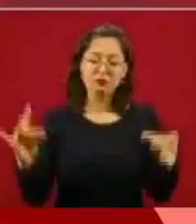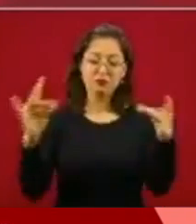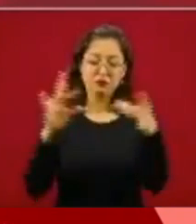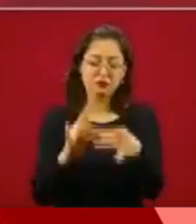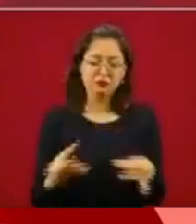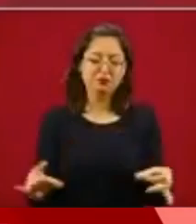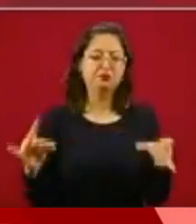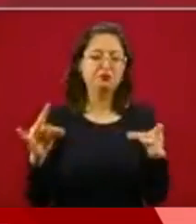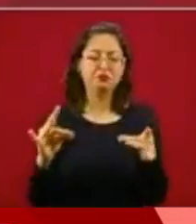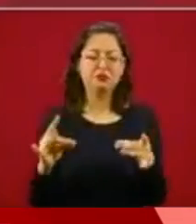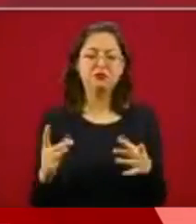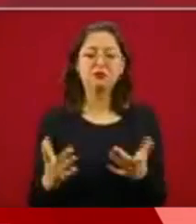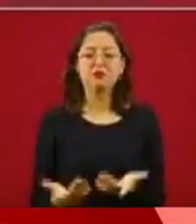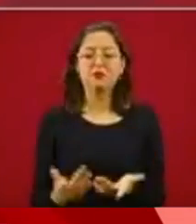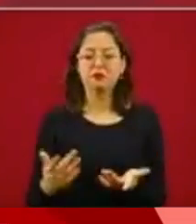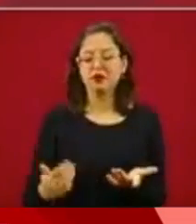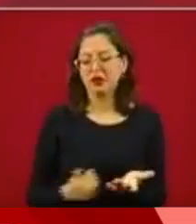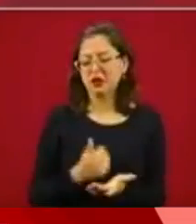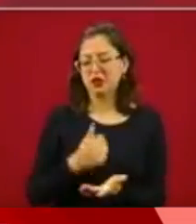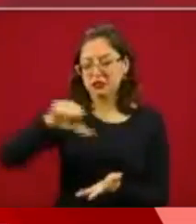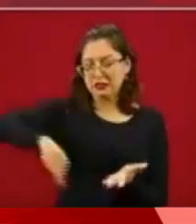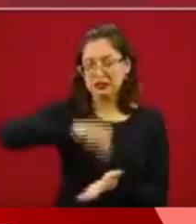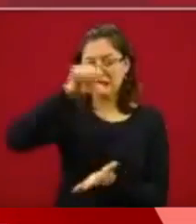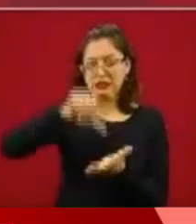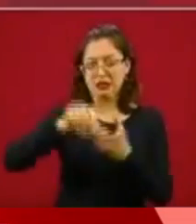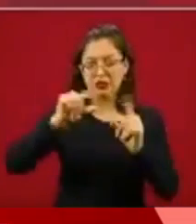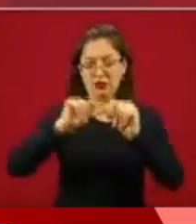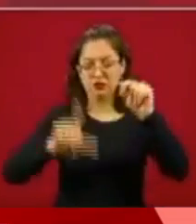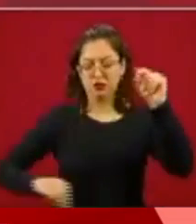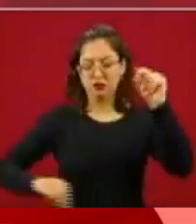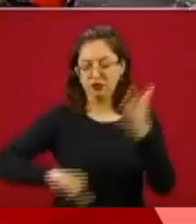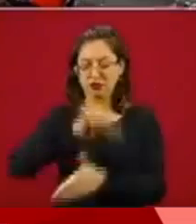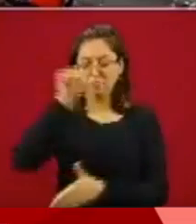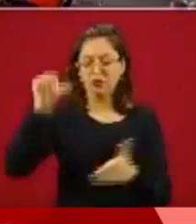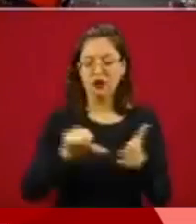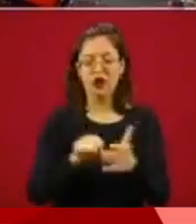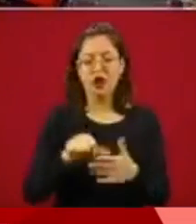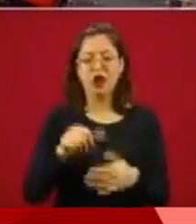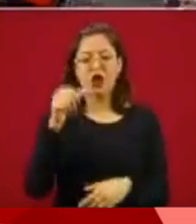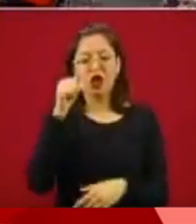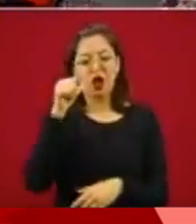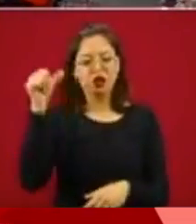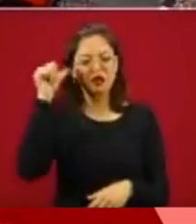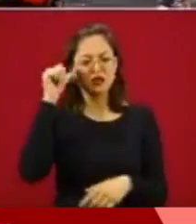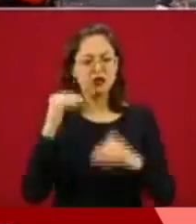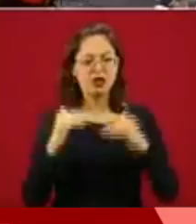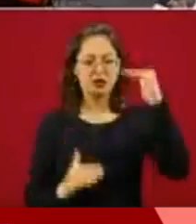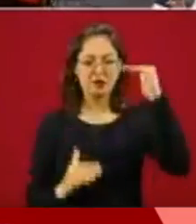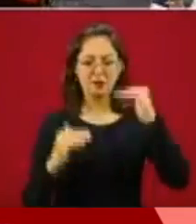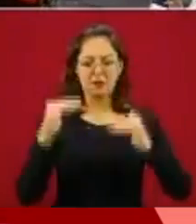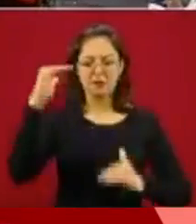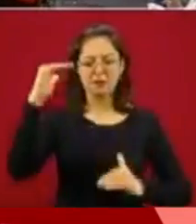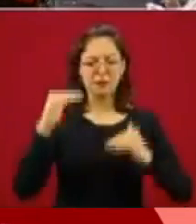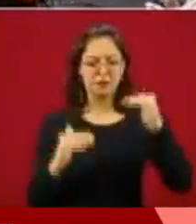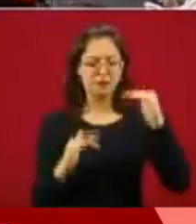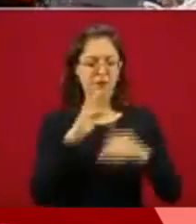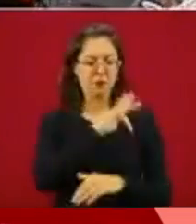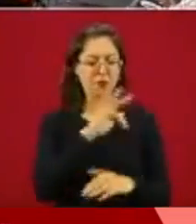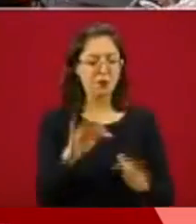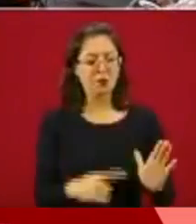Incluso ya en el Valle de México, la gráfica de ayer, a ver si la